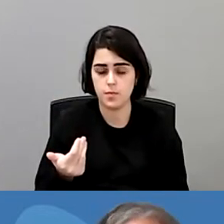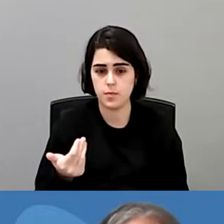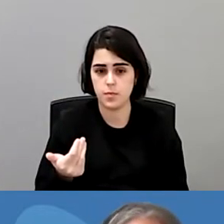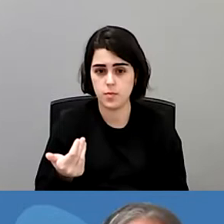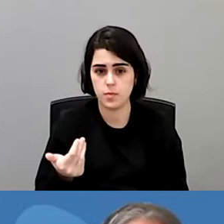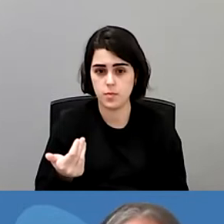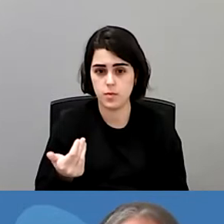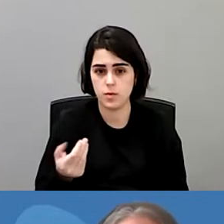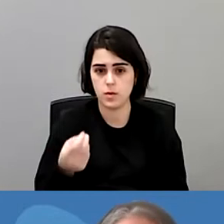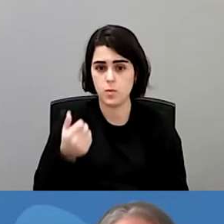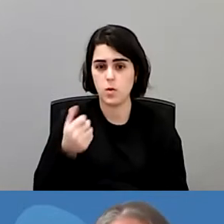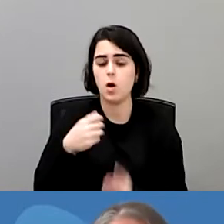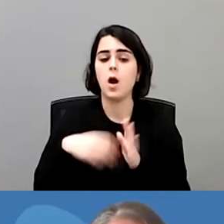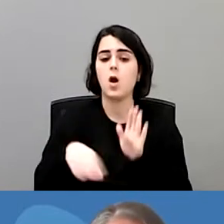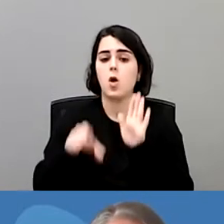un código.